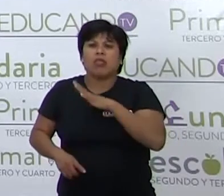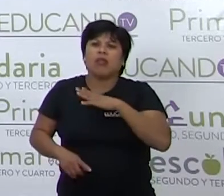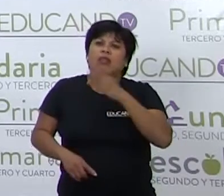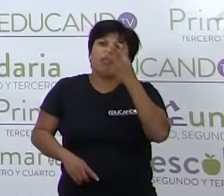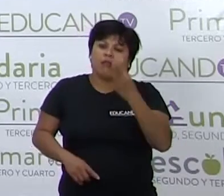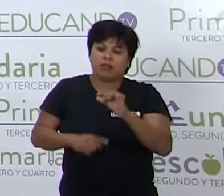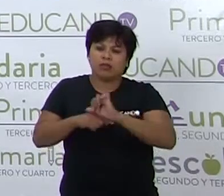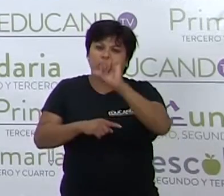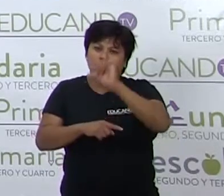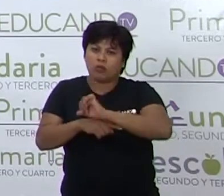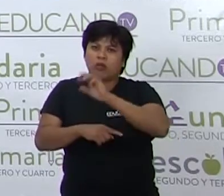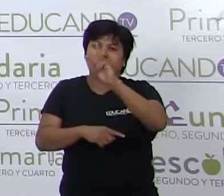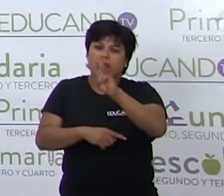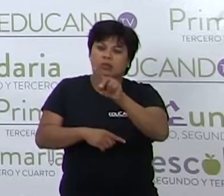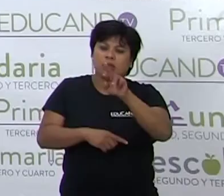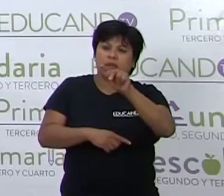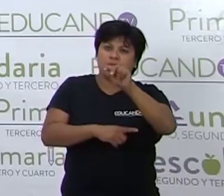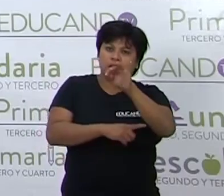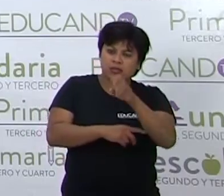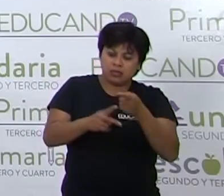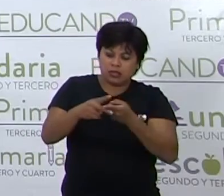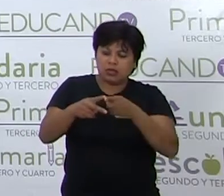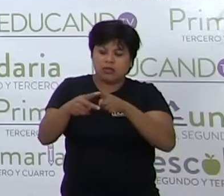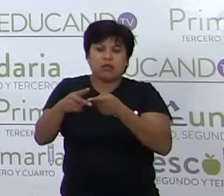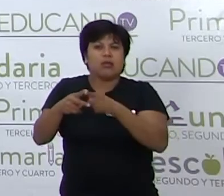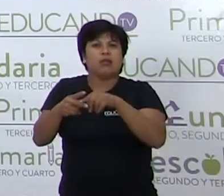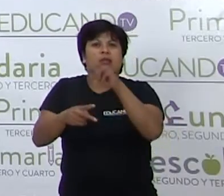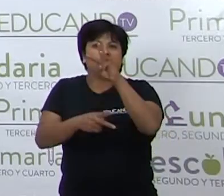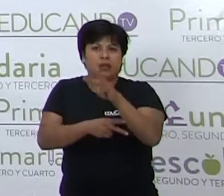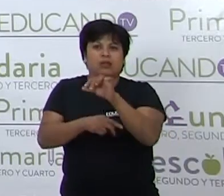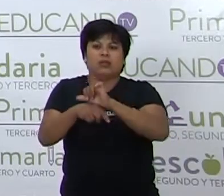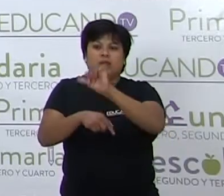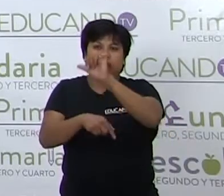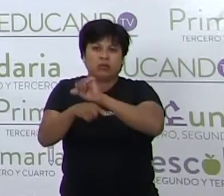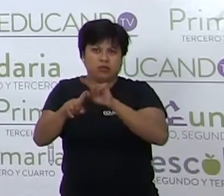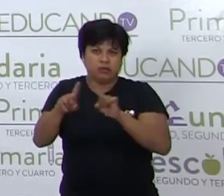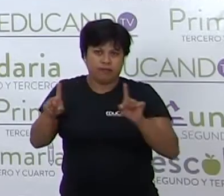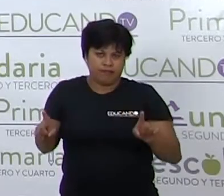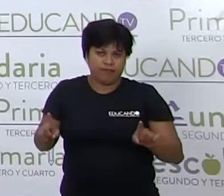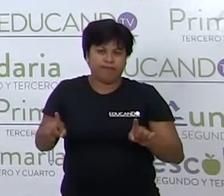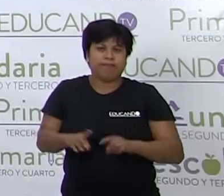tres alturas tres vértices tres ángulos tres alturas